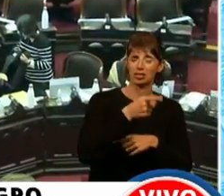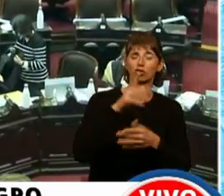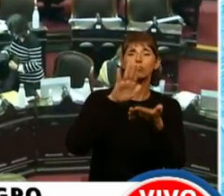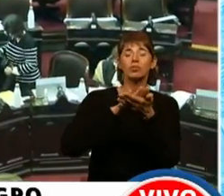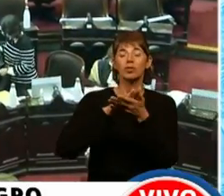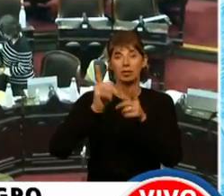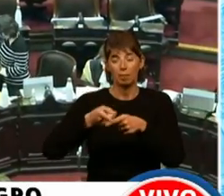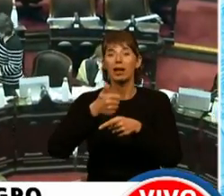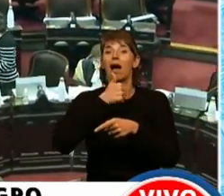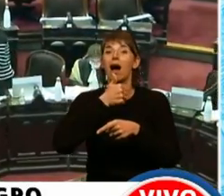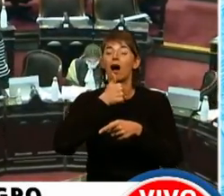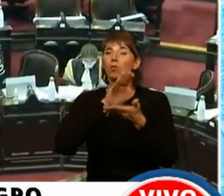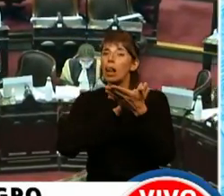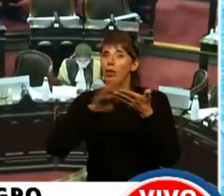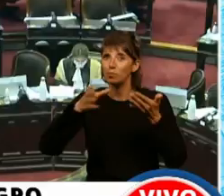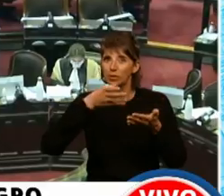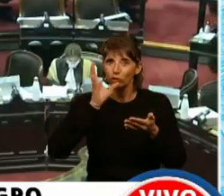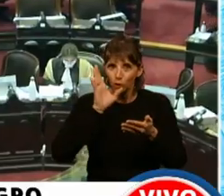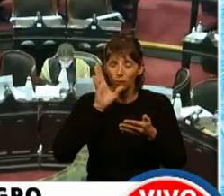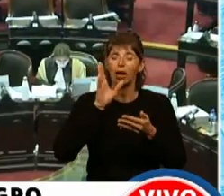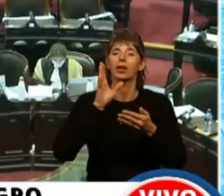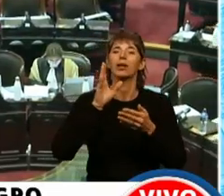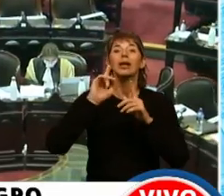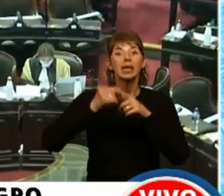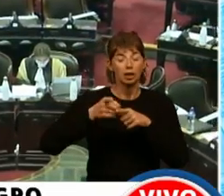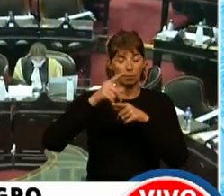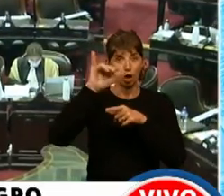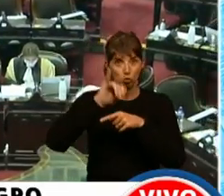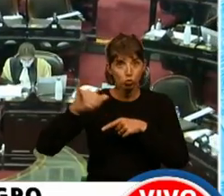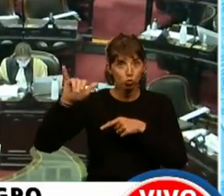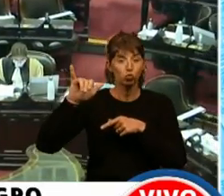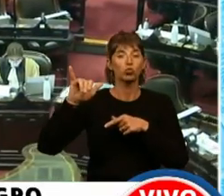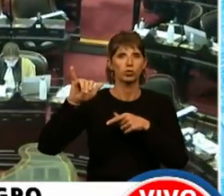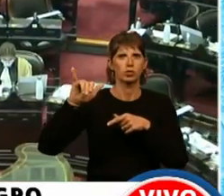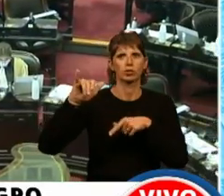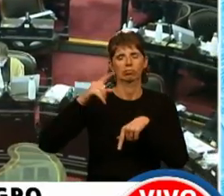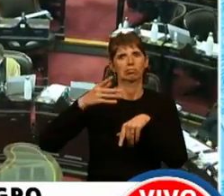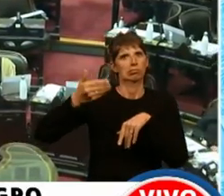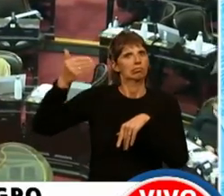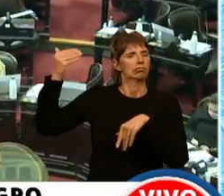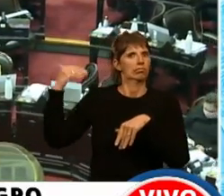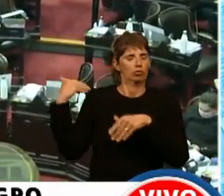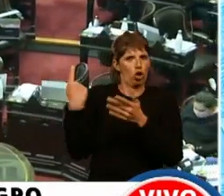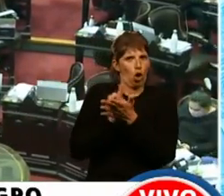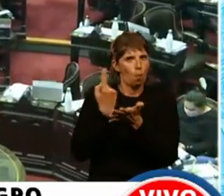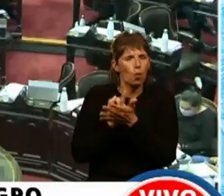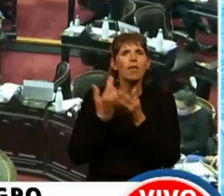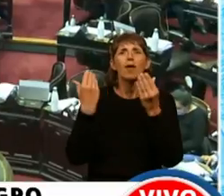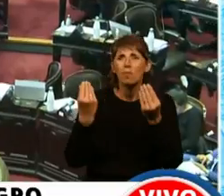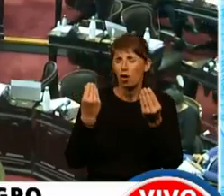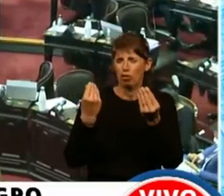agua potable y saneamiento como también en electricidad a partir de las impagables tarifas de